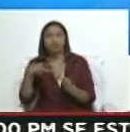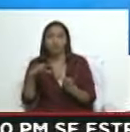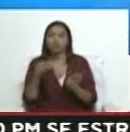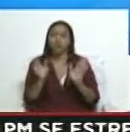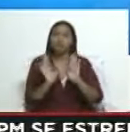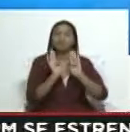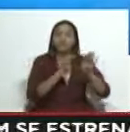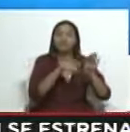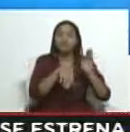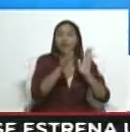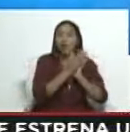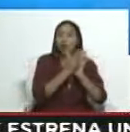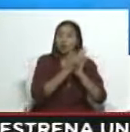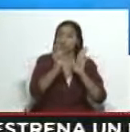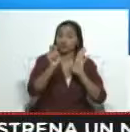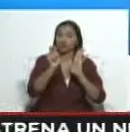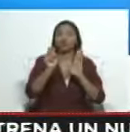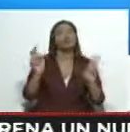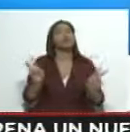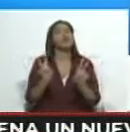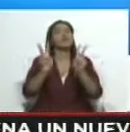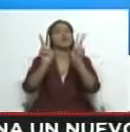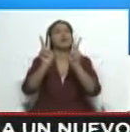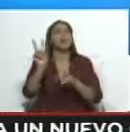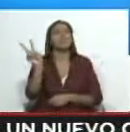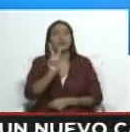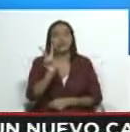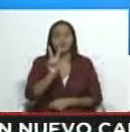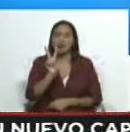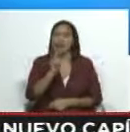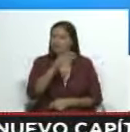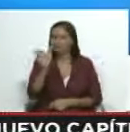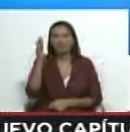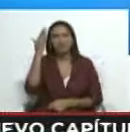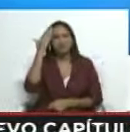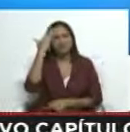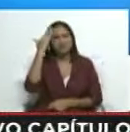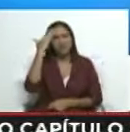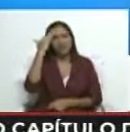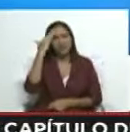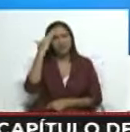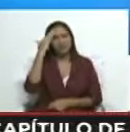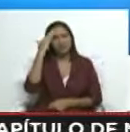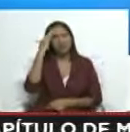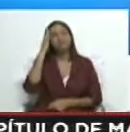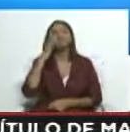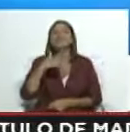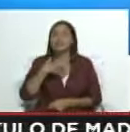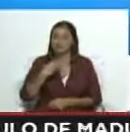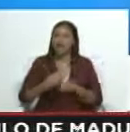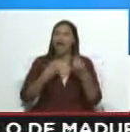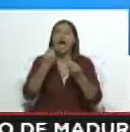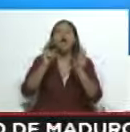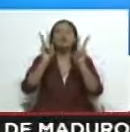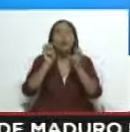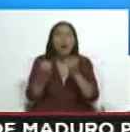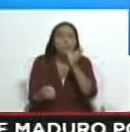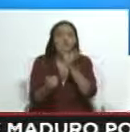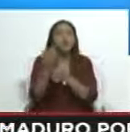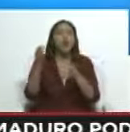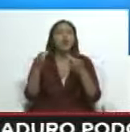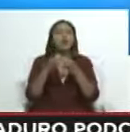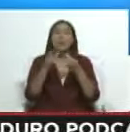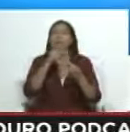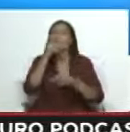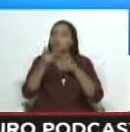venezolanos. ¡Que viva Venezuela! Y que sepan que se ha colado una alternativa que los